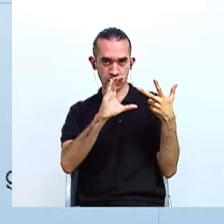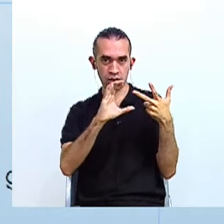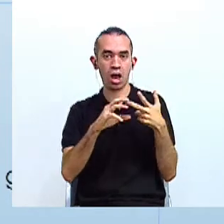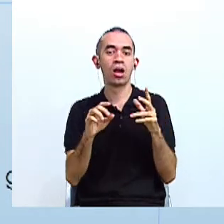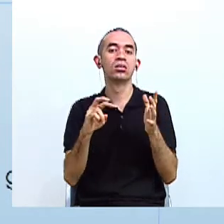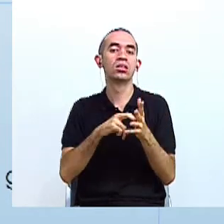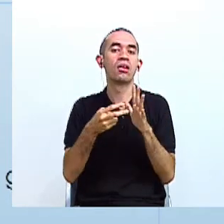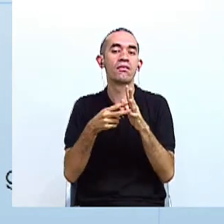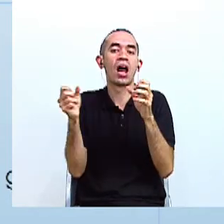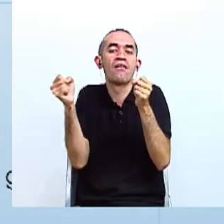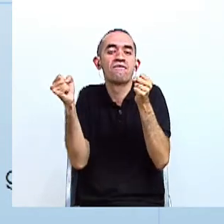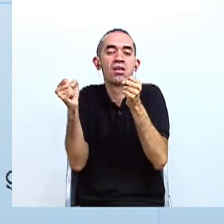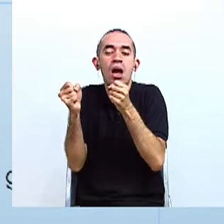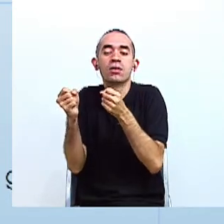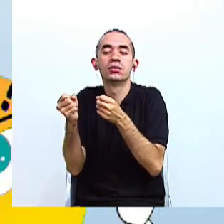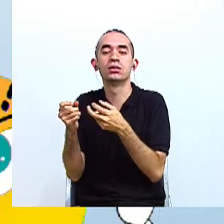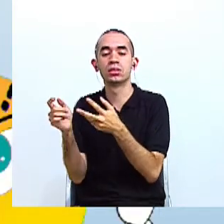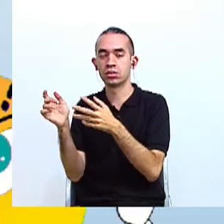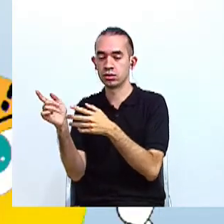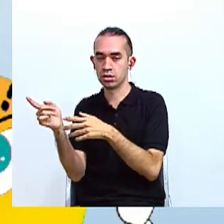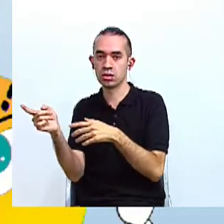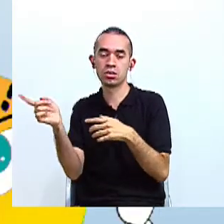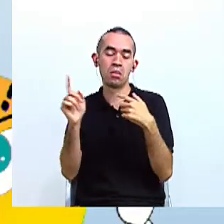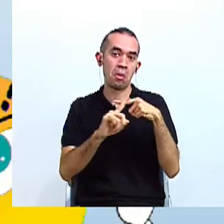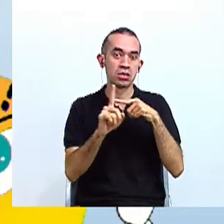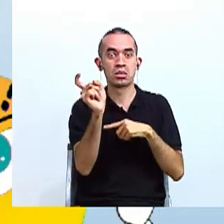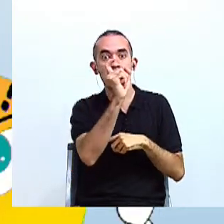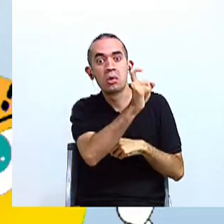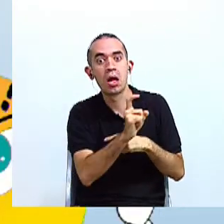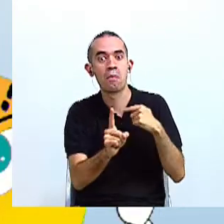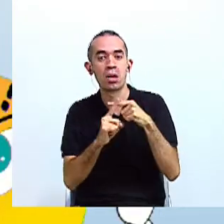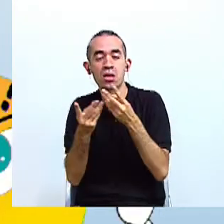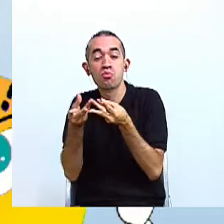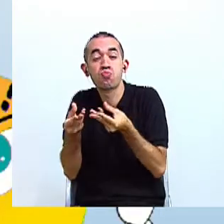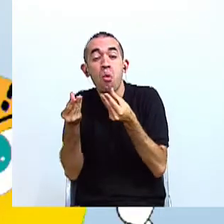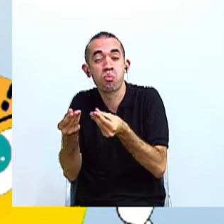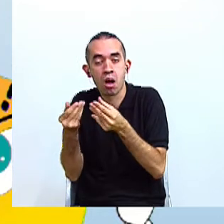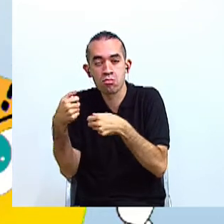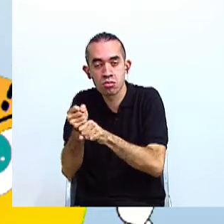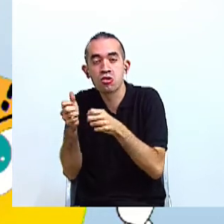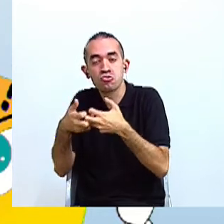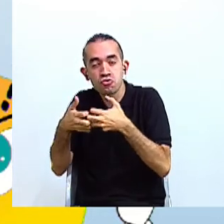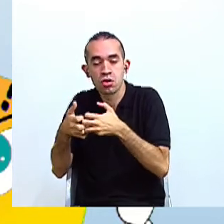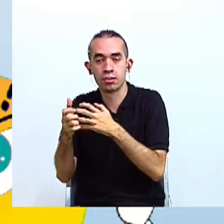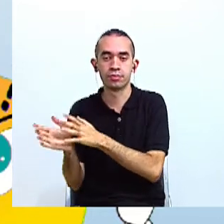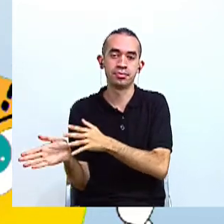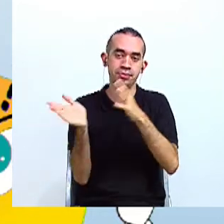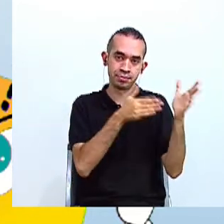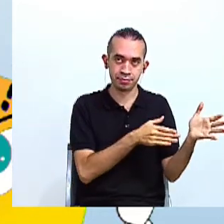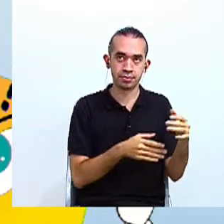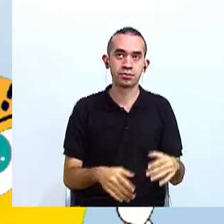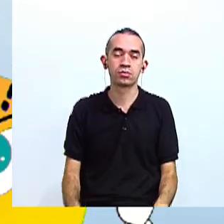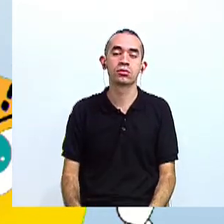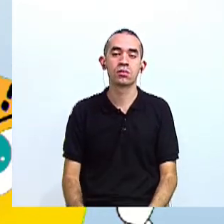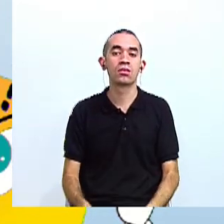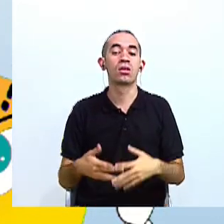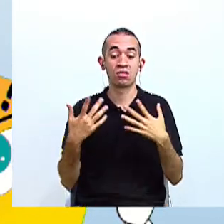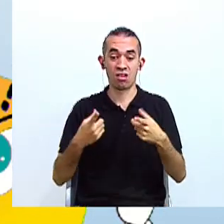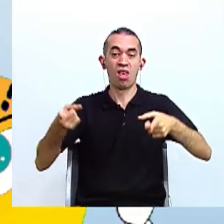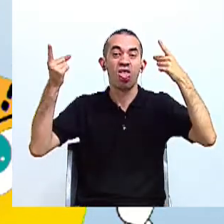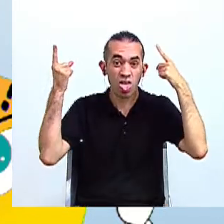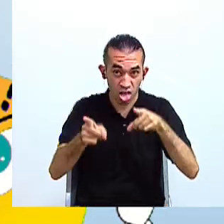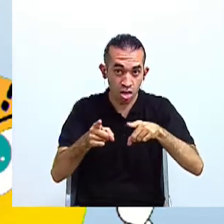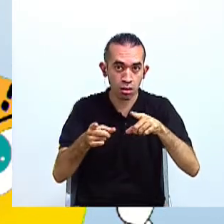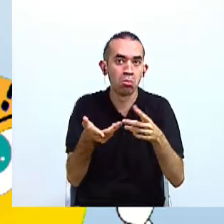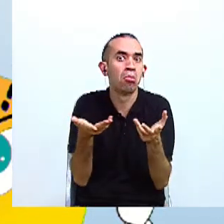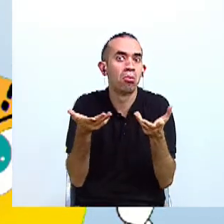refrigerantes líquidos, el spray y la elaboración de espumas. Bien, veamos ahora las consecuencias, los